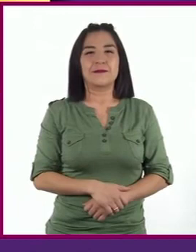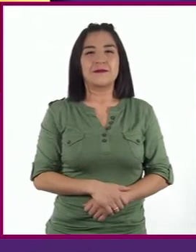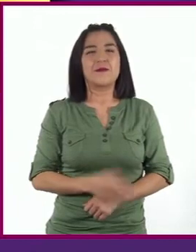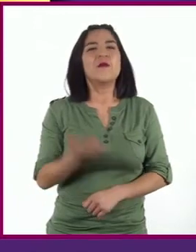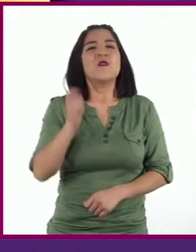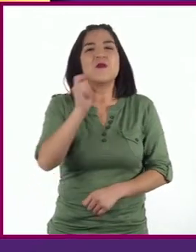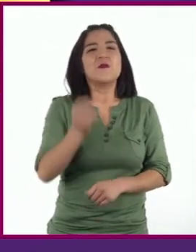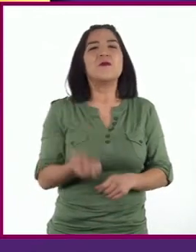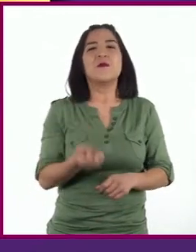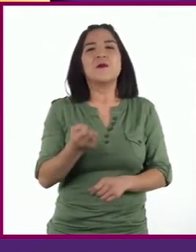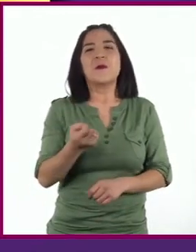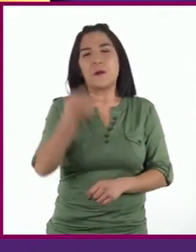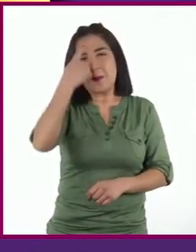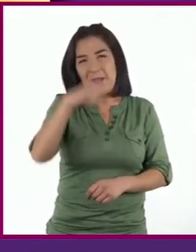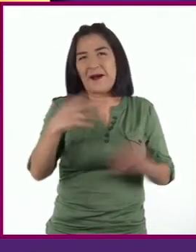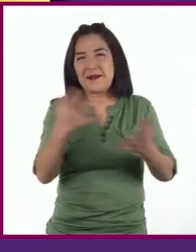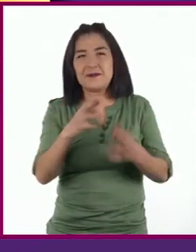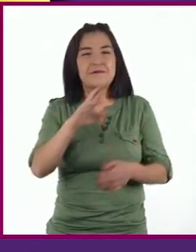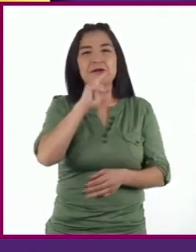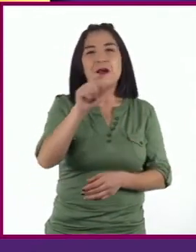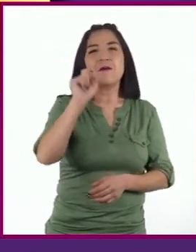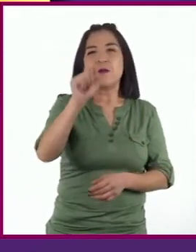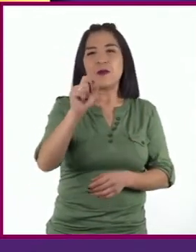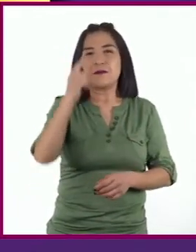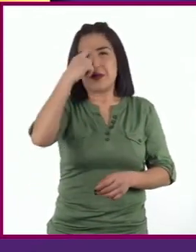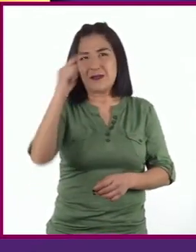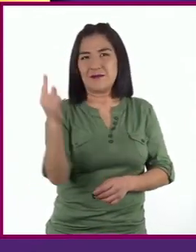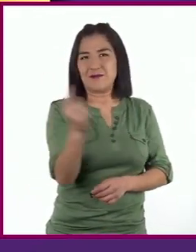¿Cuál sería el mejor punto para rotarla?